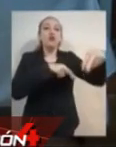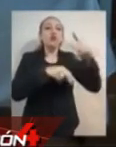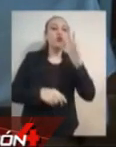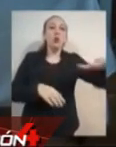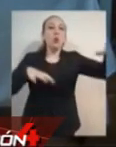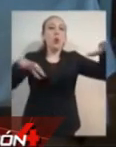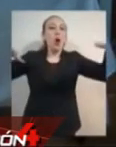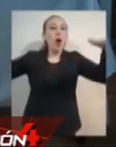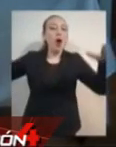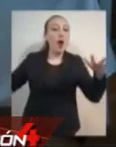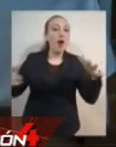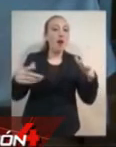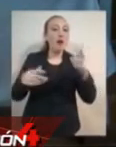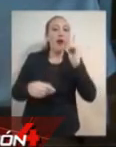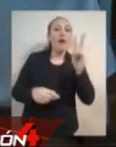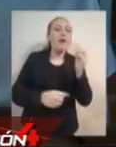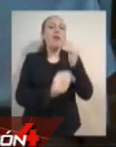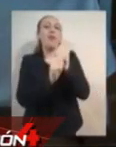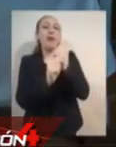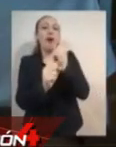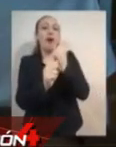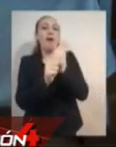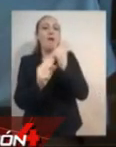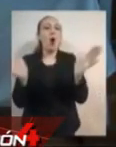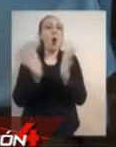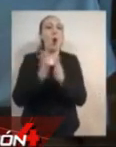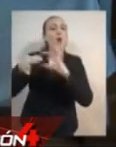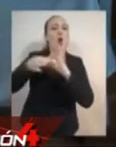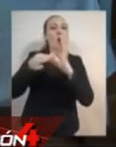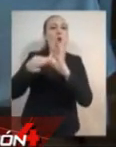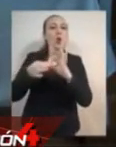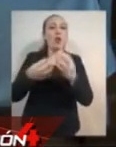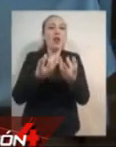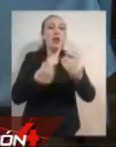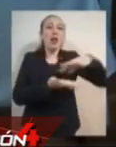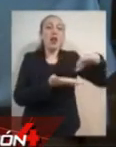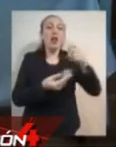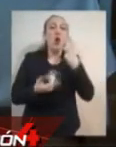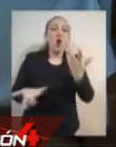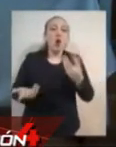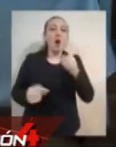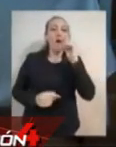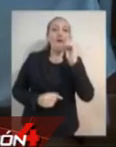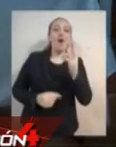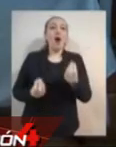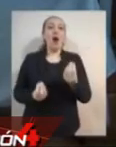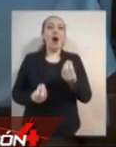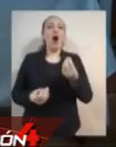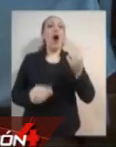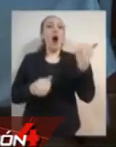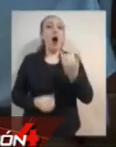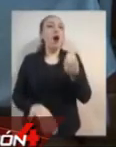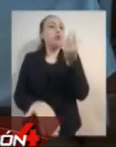barrios, fiscalizando el trabajo que estamos haciendo en conjunto en terreno. La verdad es que debo decir que veo mucha presencia del